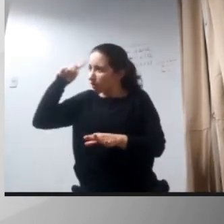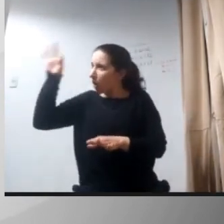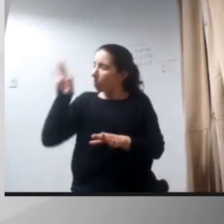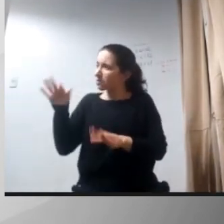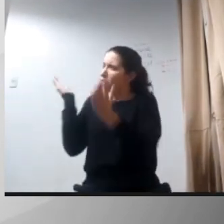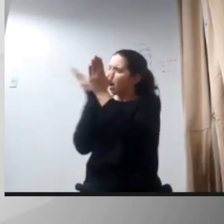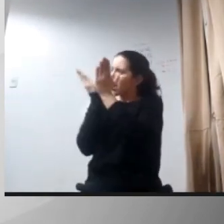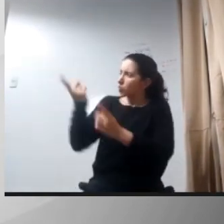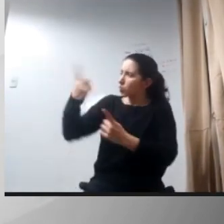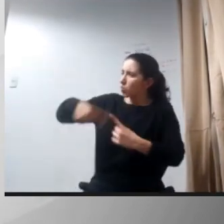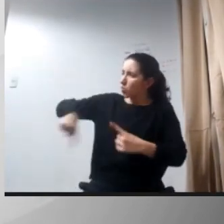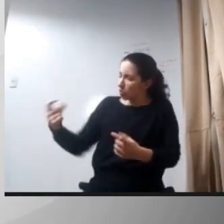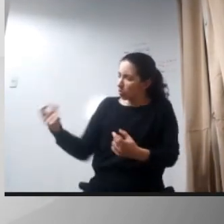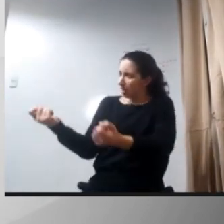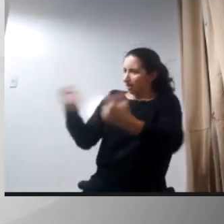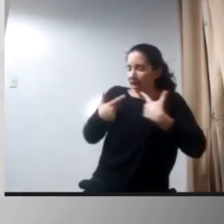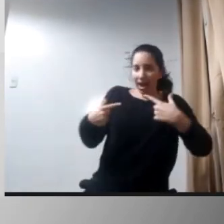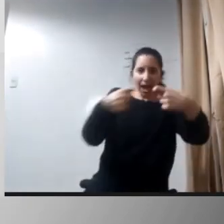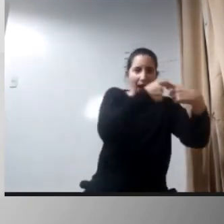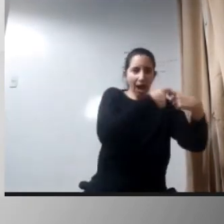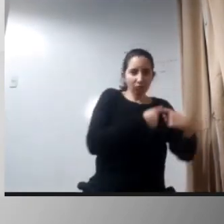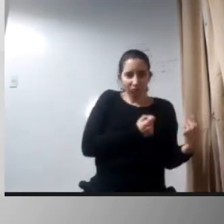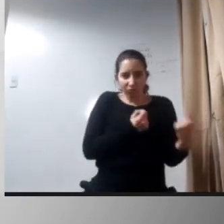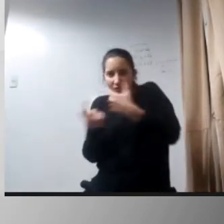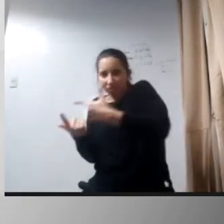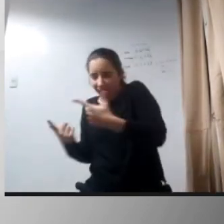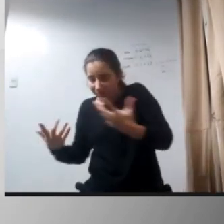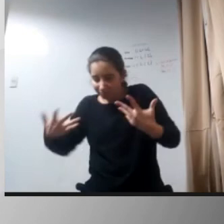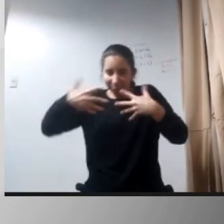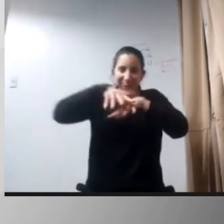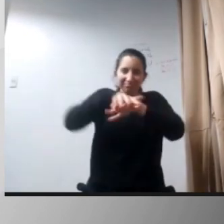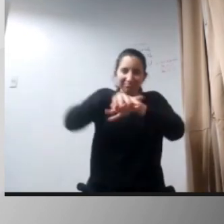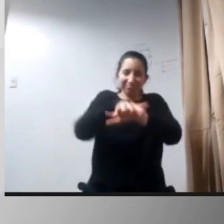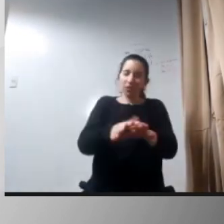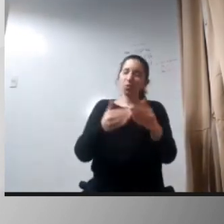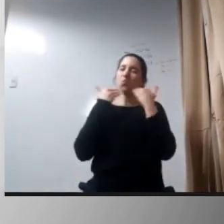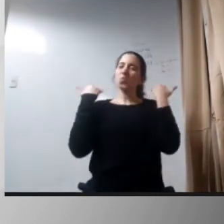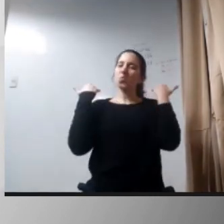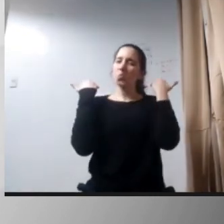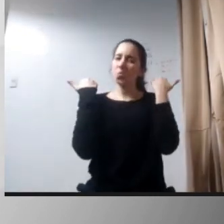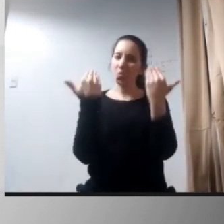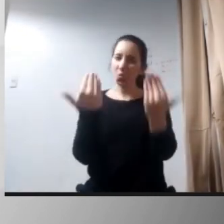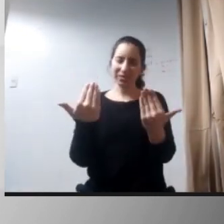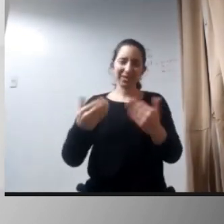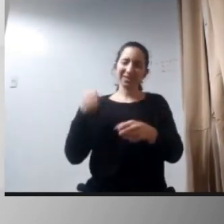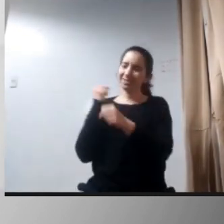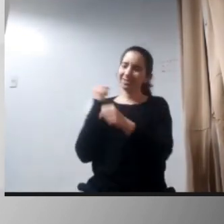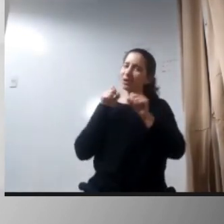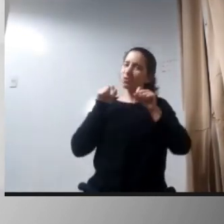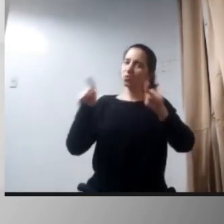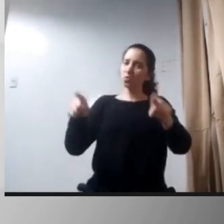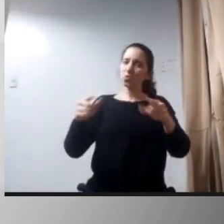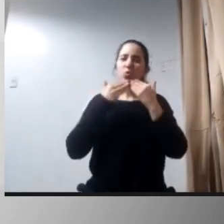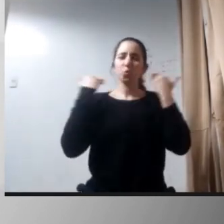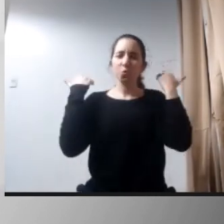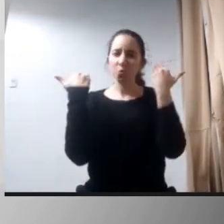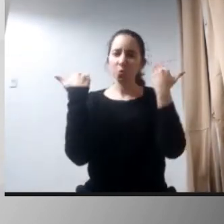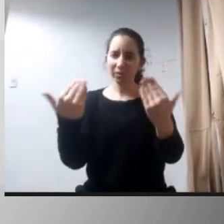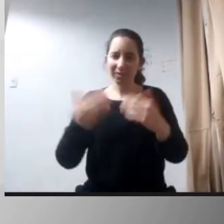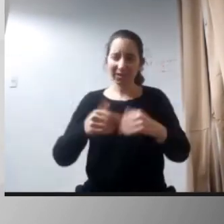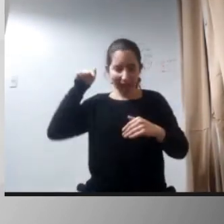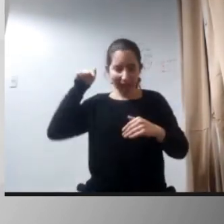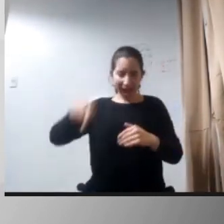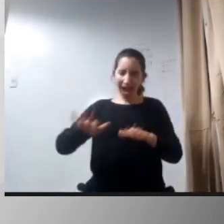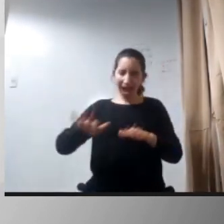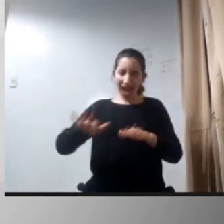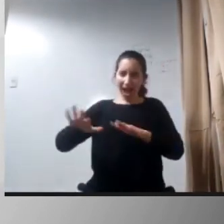de alguna manera nutrida de nuestra experiencia. Muchísimas gracias por todo esto que están haciendo, porque creo que en esta